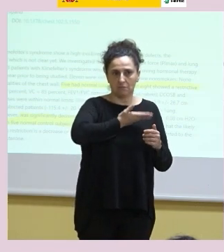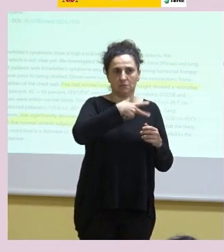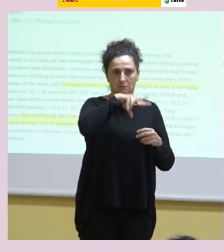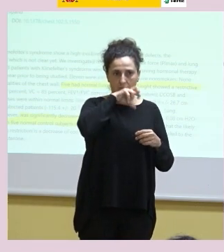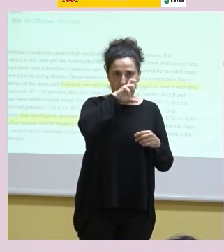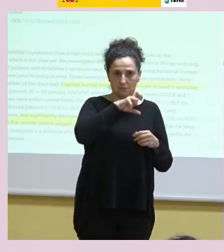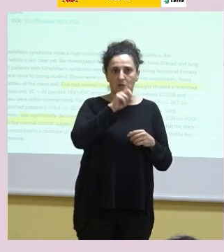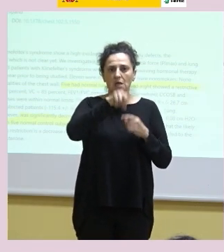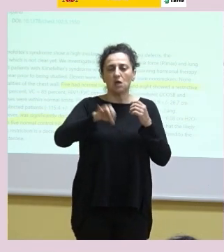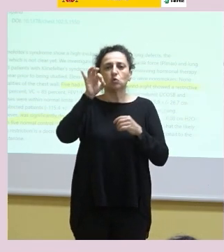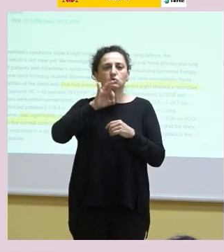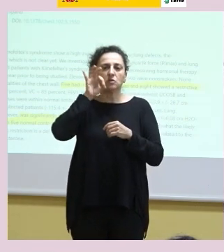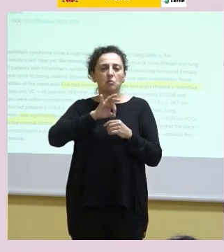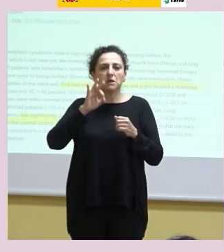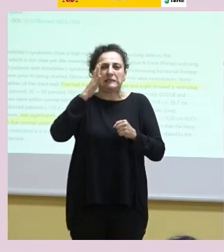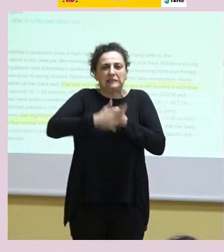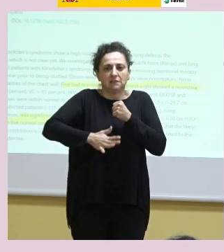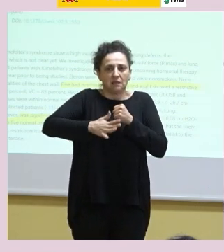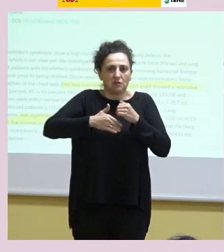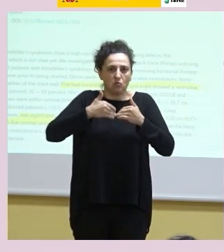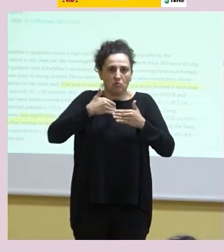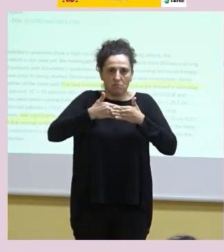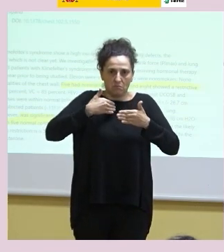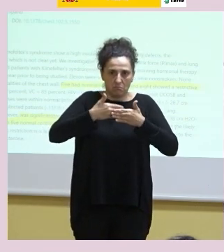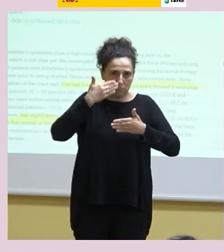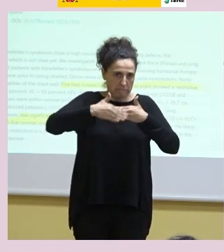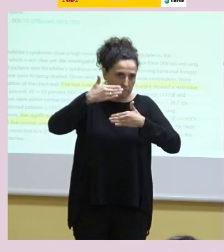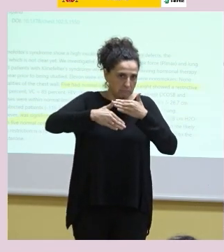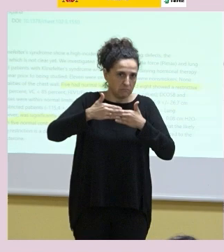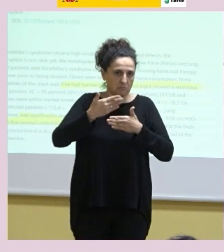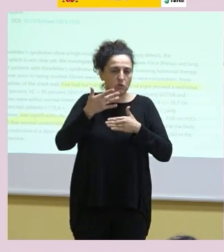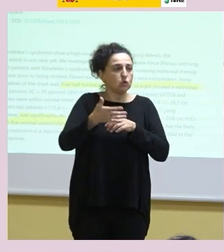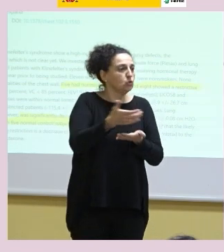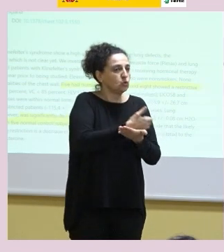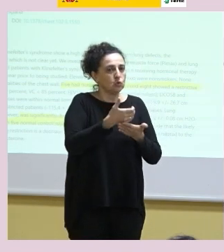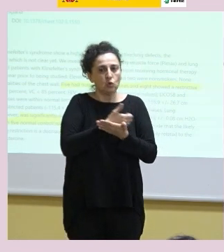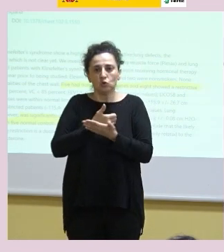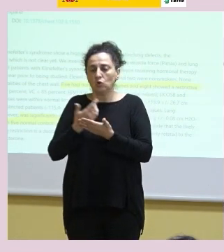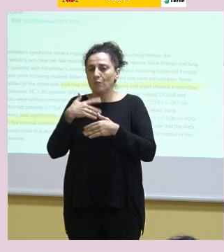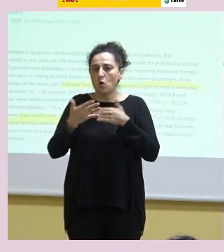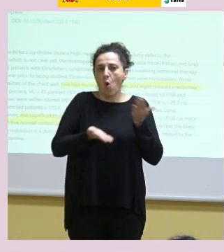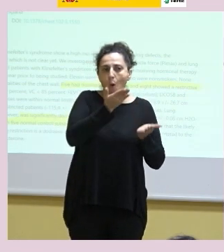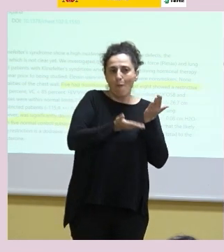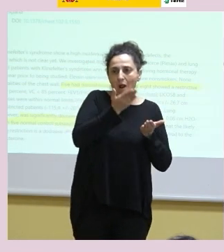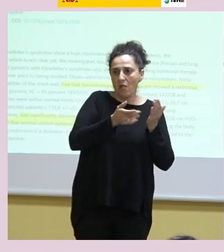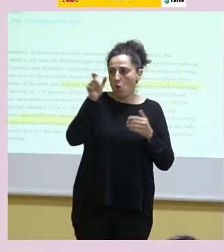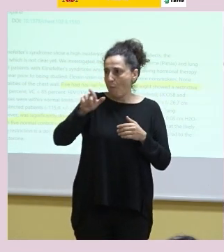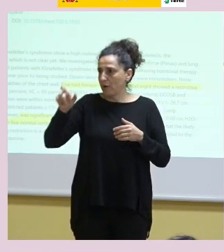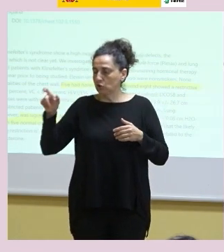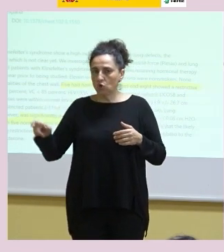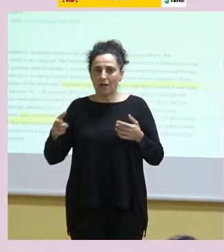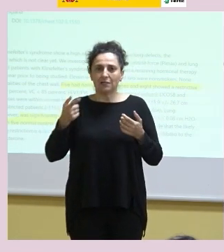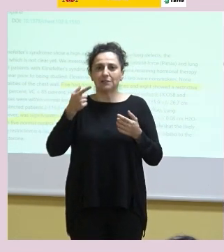tipo restrictivo. No ocurre en todos los pacientes con este síndrome, pero sí que comparado con sujetos sin